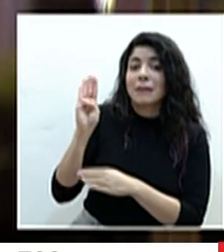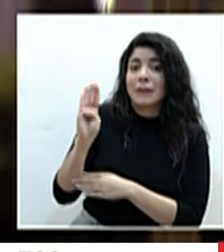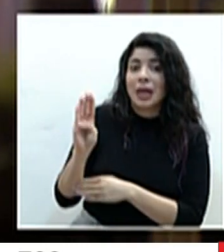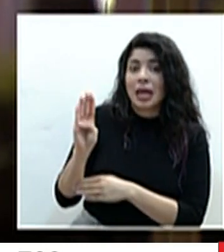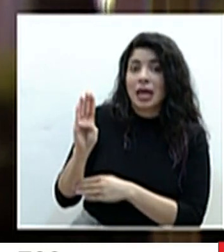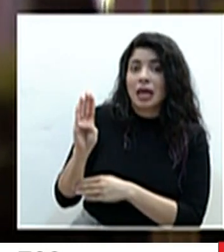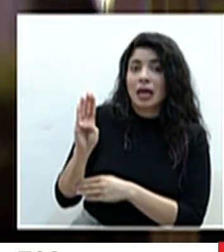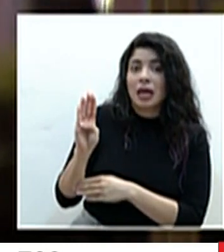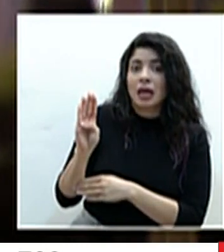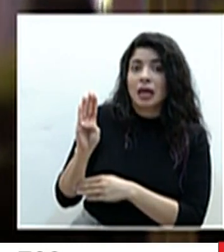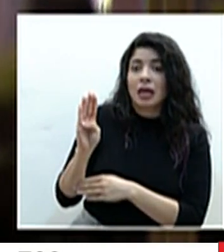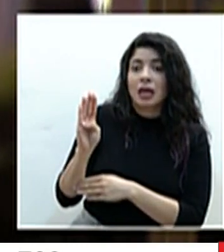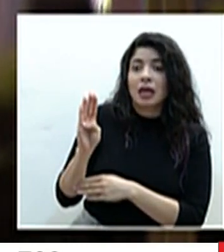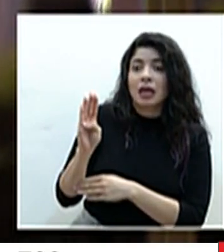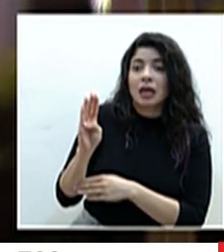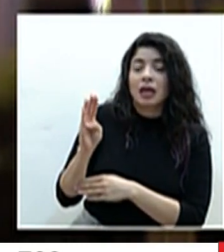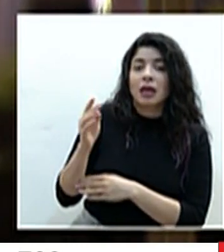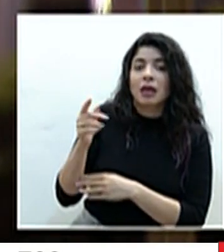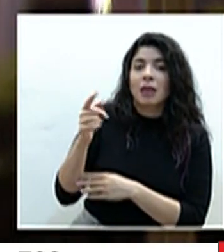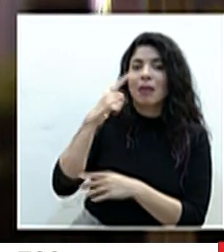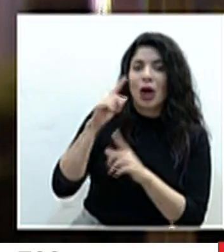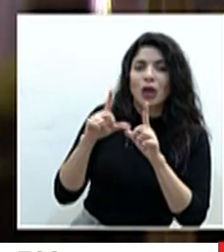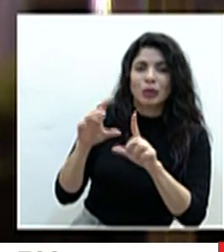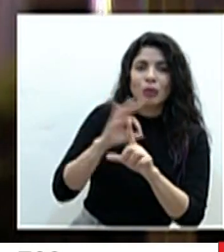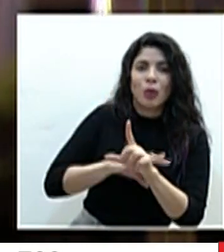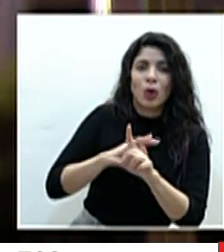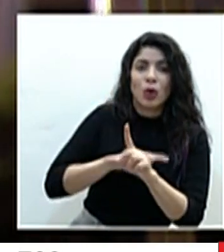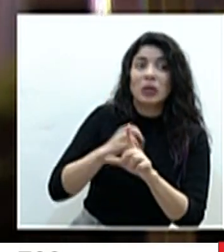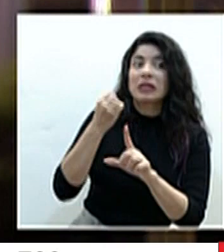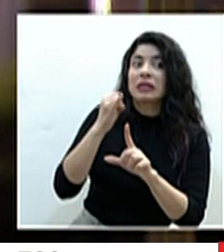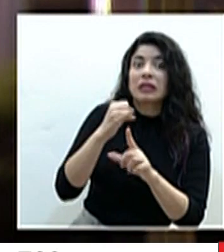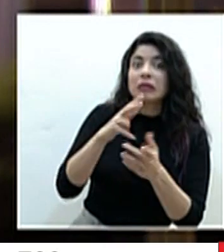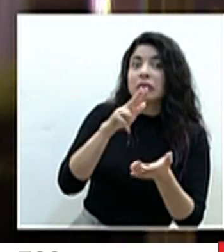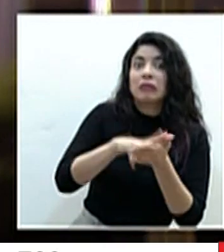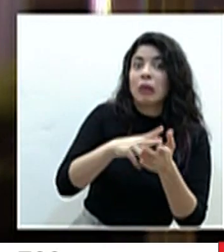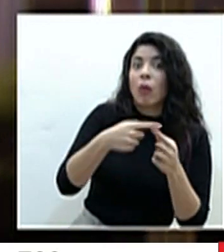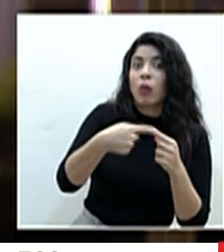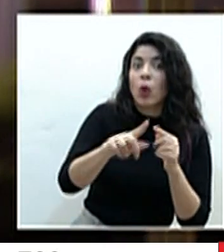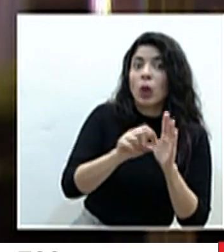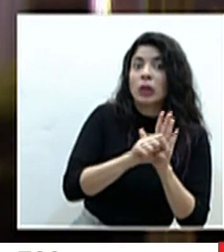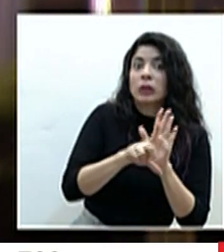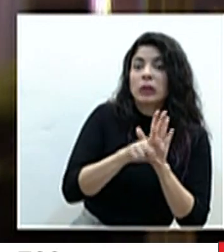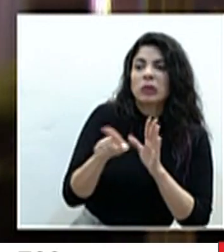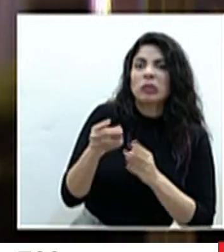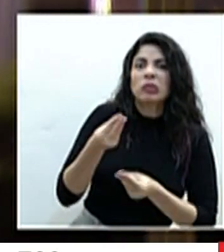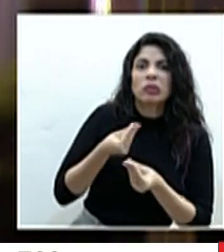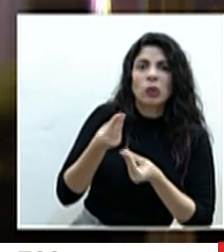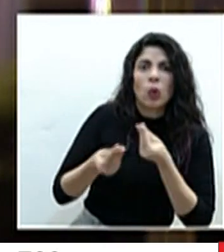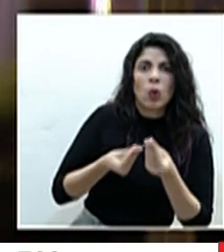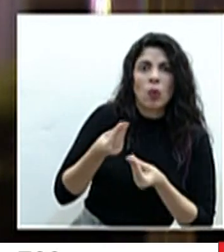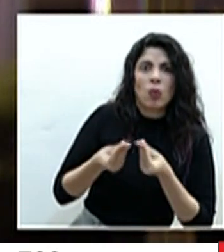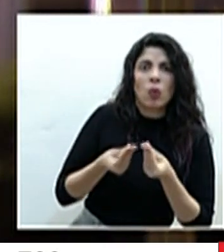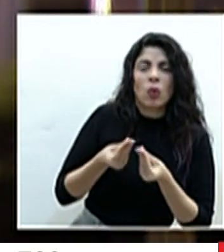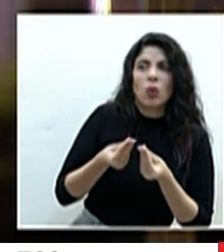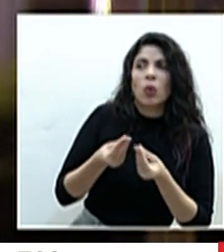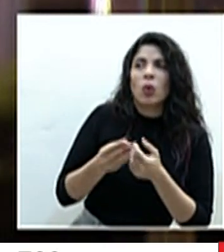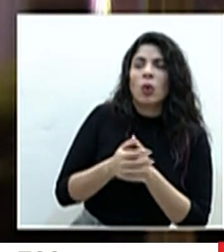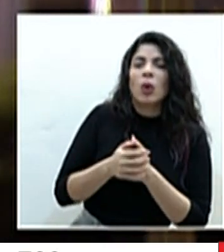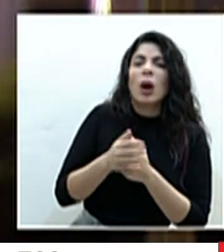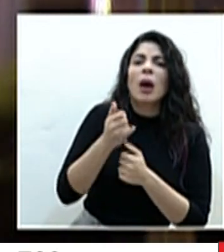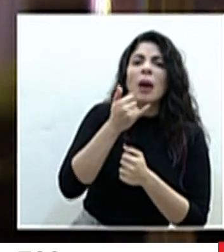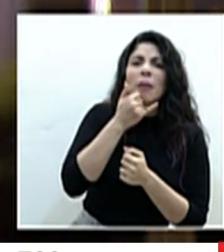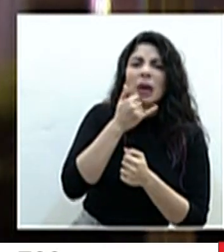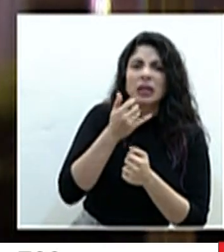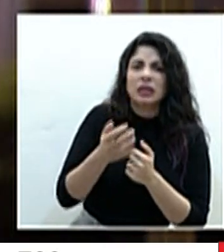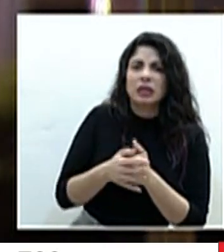bonos en el caso eventual de que no haya una resolución pronta en la Asamblea Legislativa. ¿Qué pasaría con esos